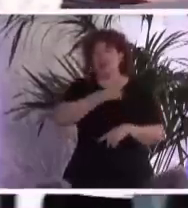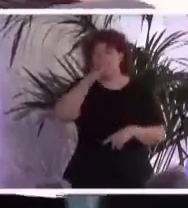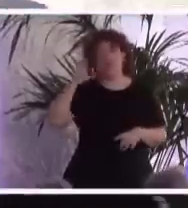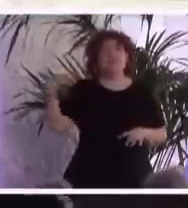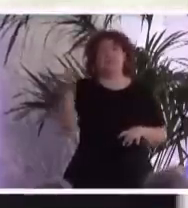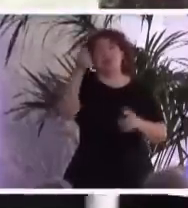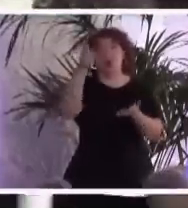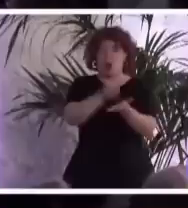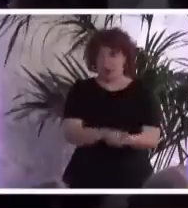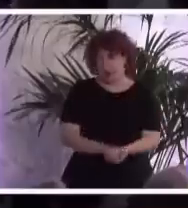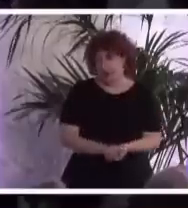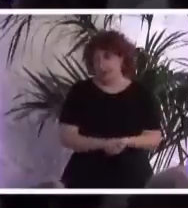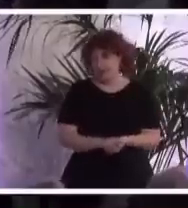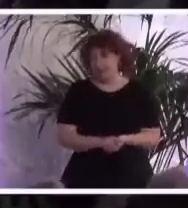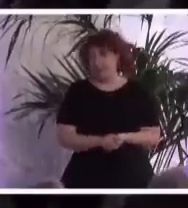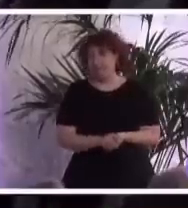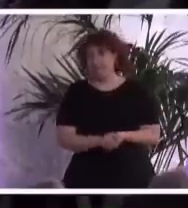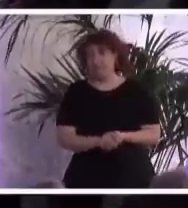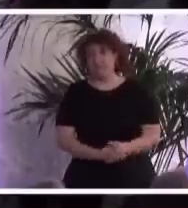Madrid